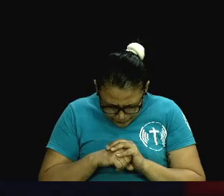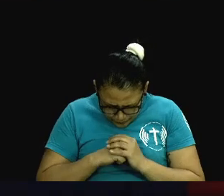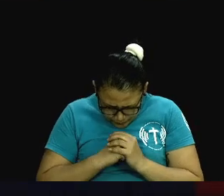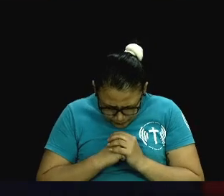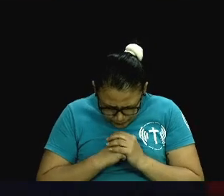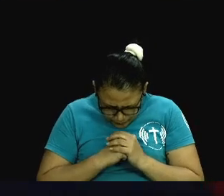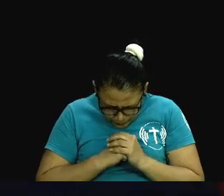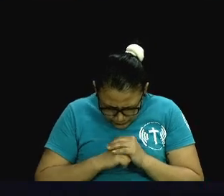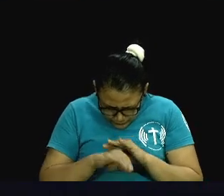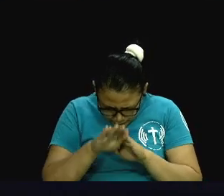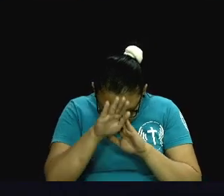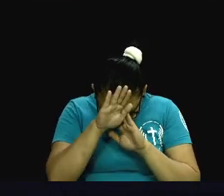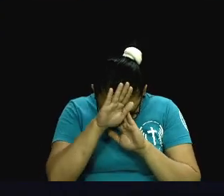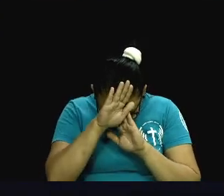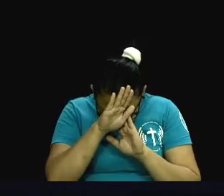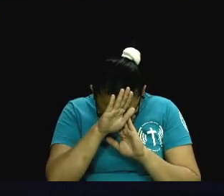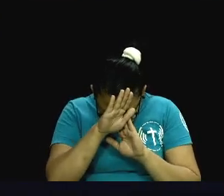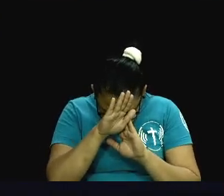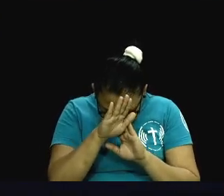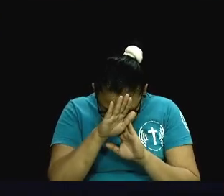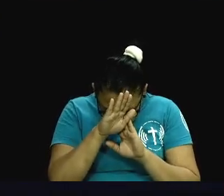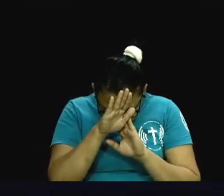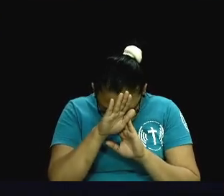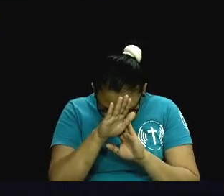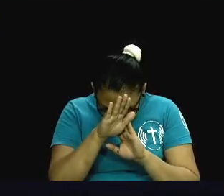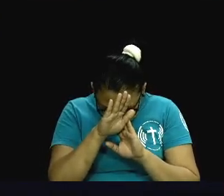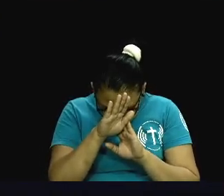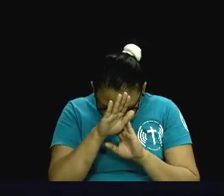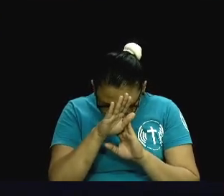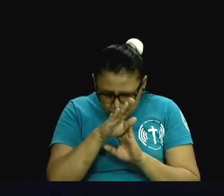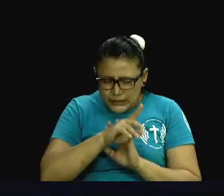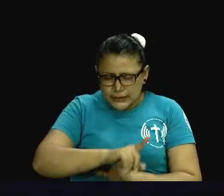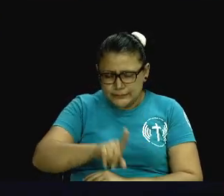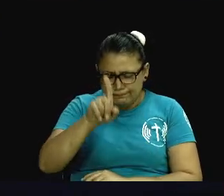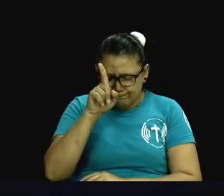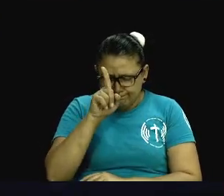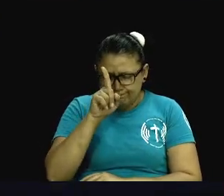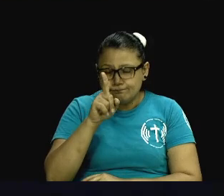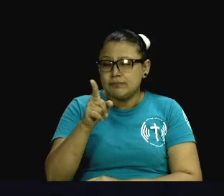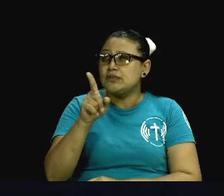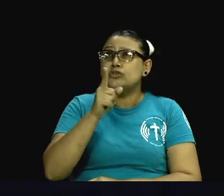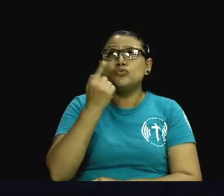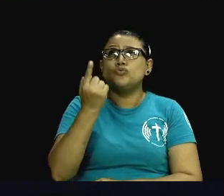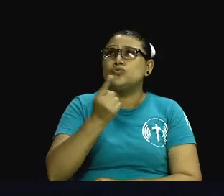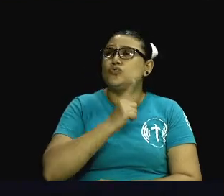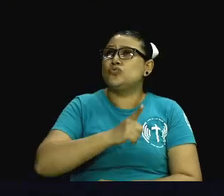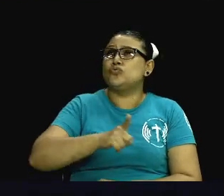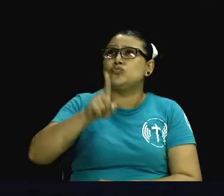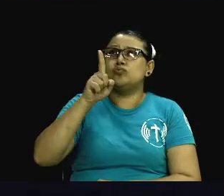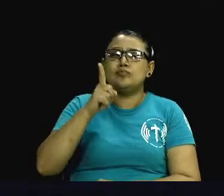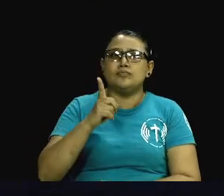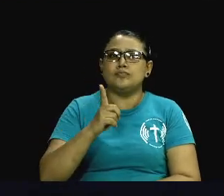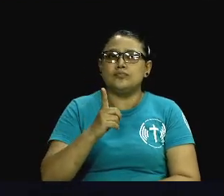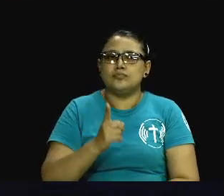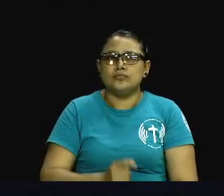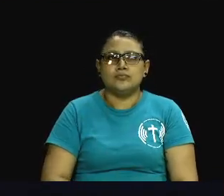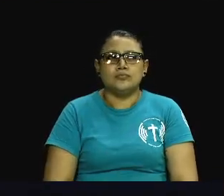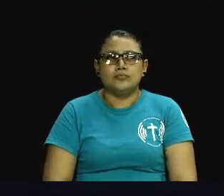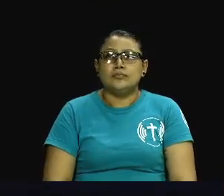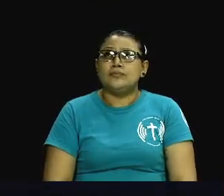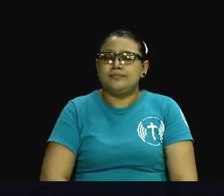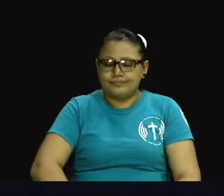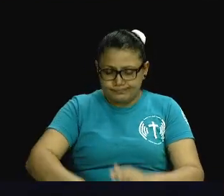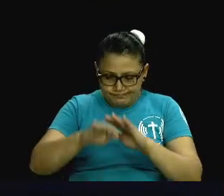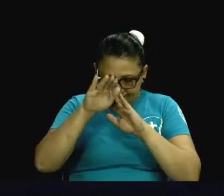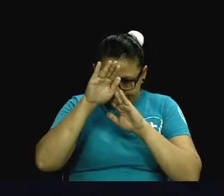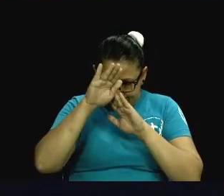se postró entre dios y le dijo señor aquí solo tú se postró entre